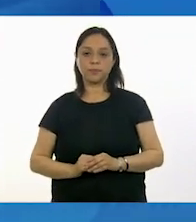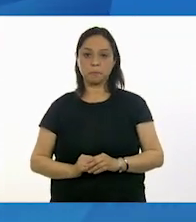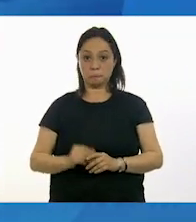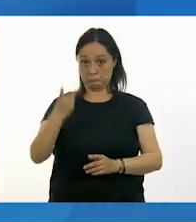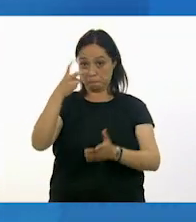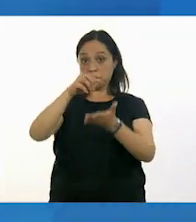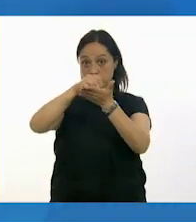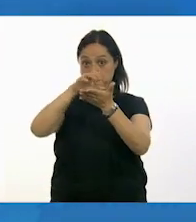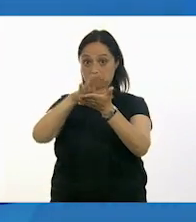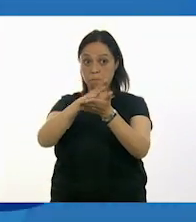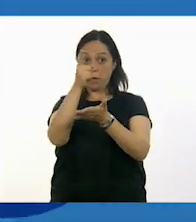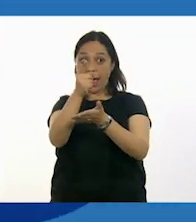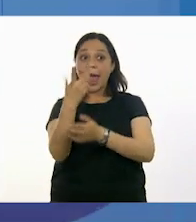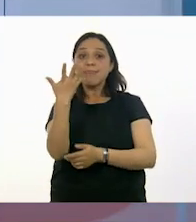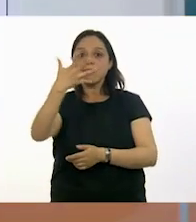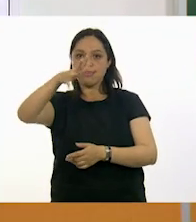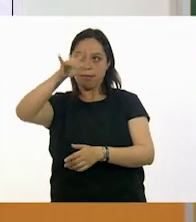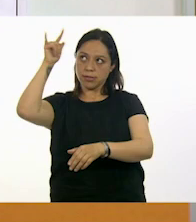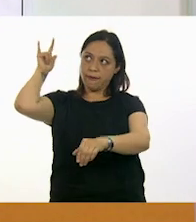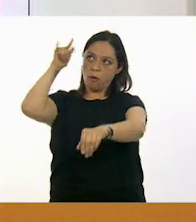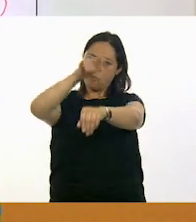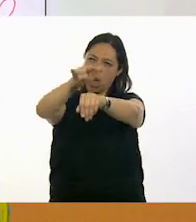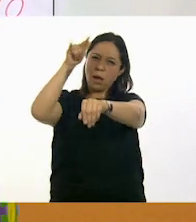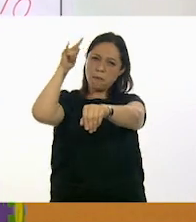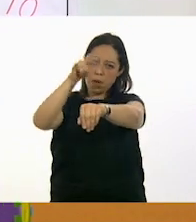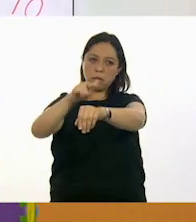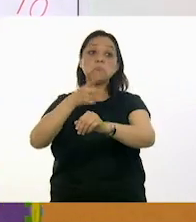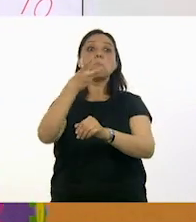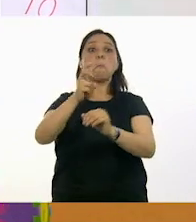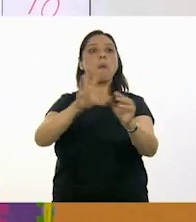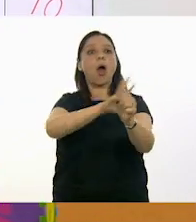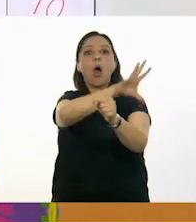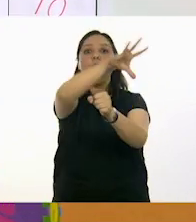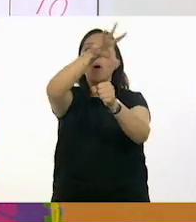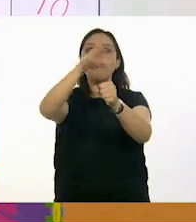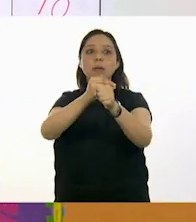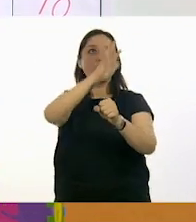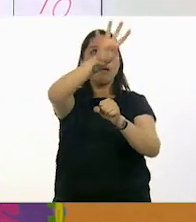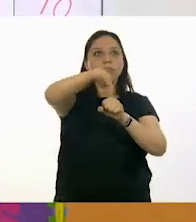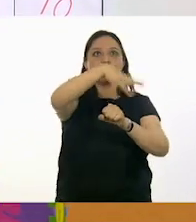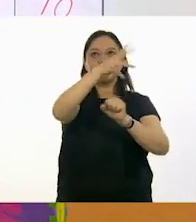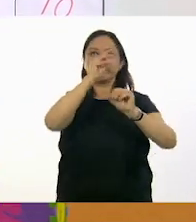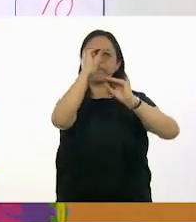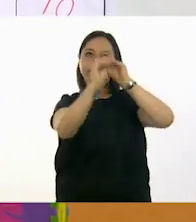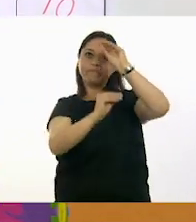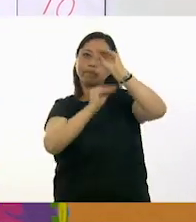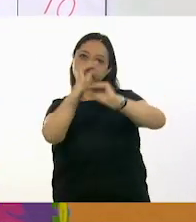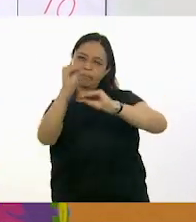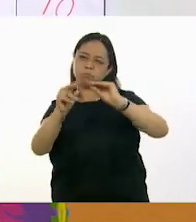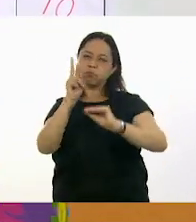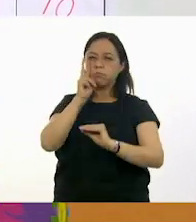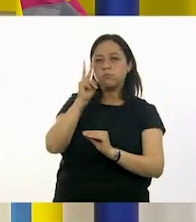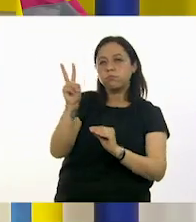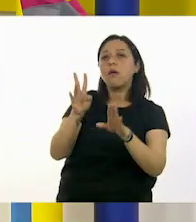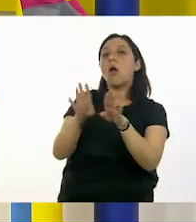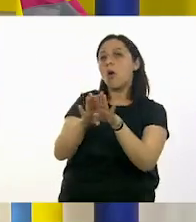10 aviones en la 4. Hemos terminado nuestra tabla. ¿Cómo puedes observarla? ¿Cómo la ves? pues